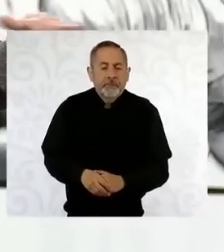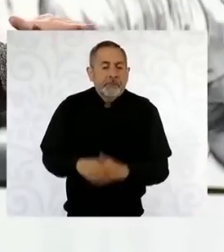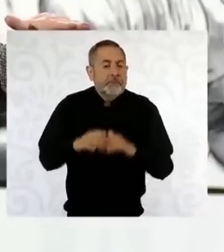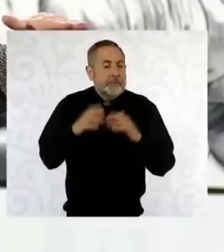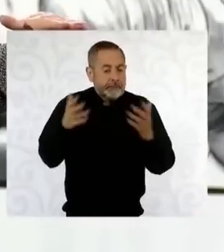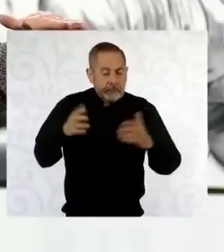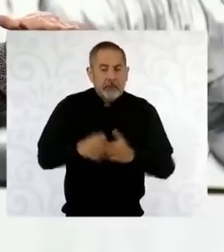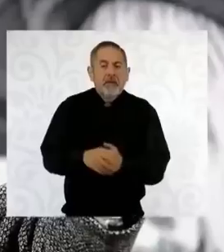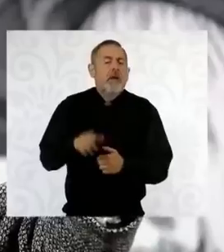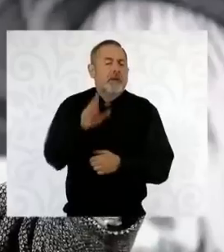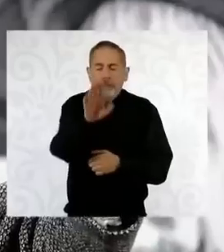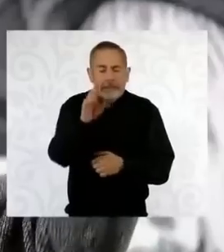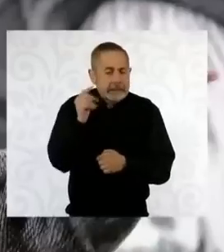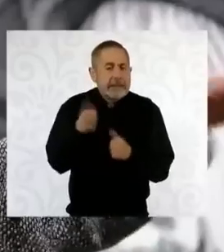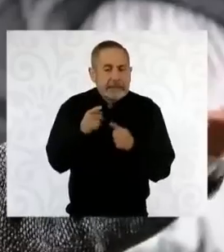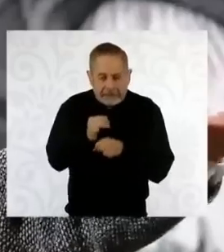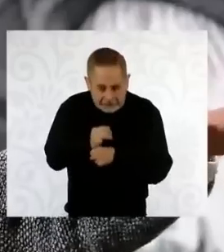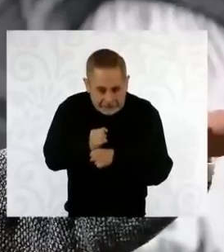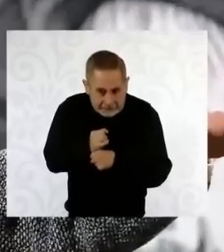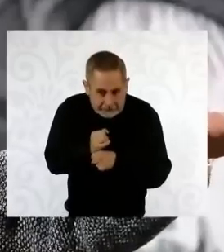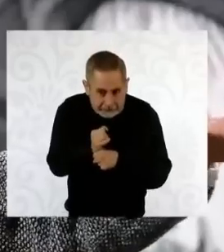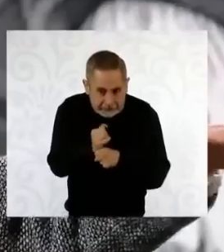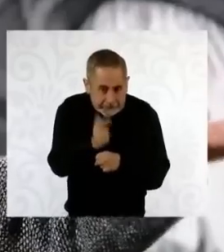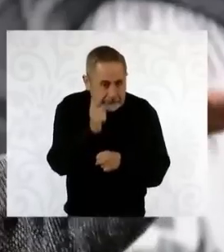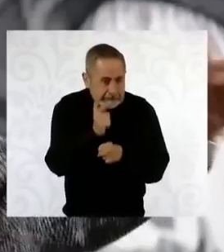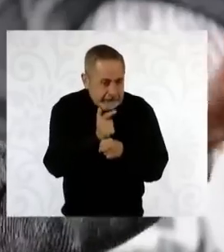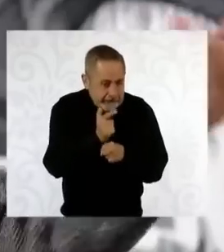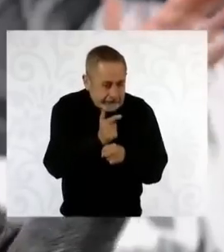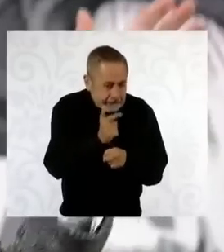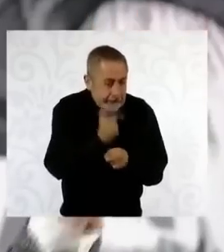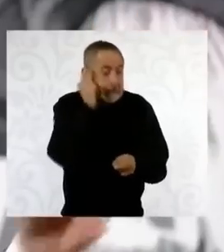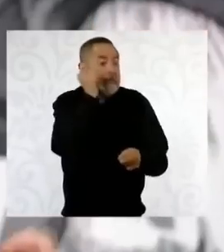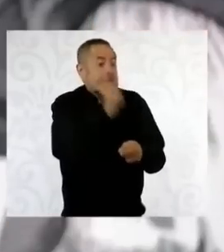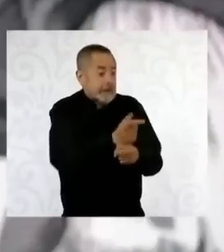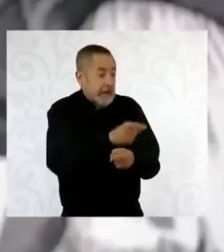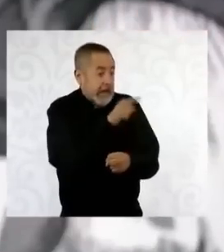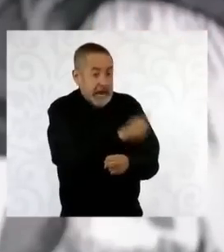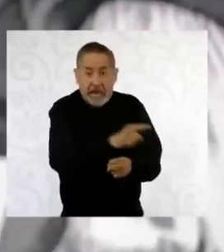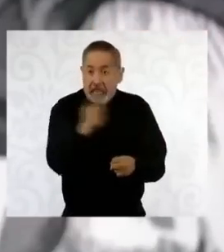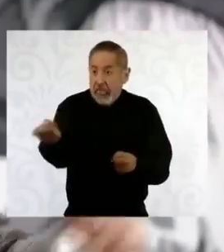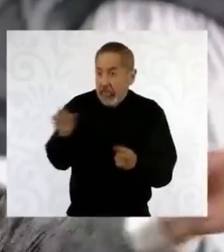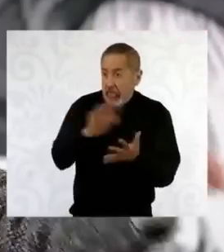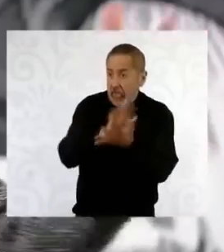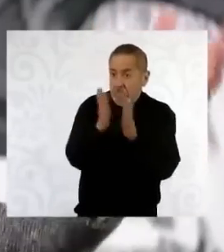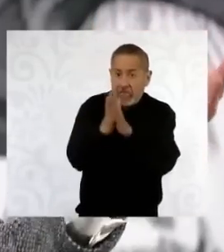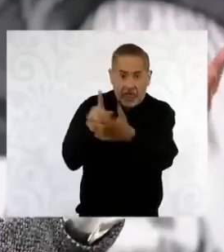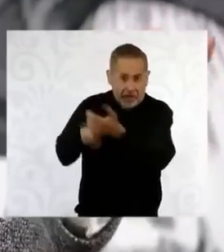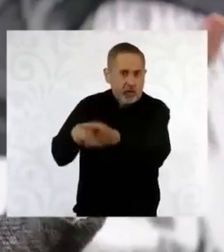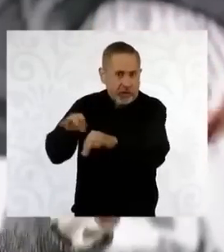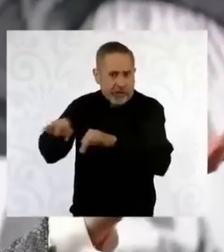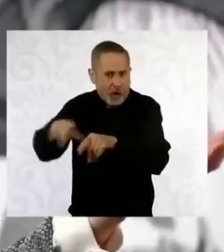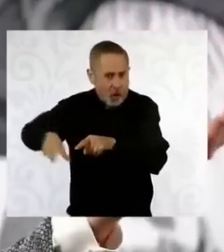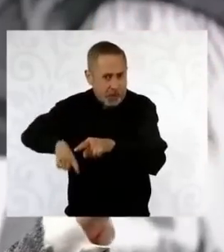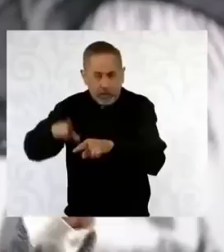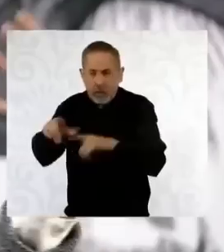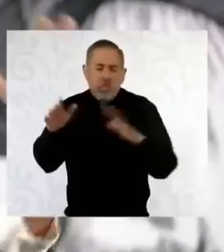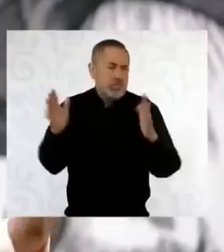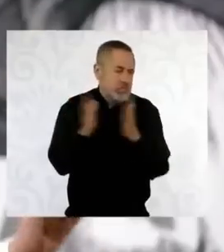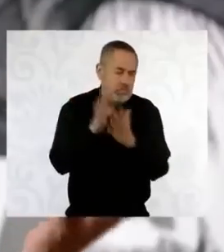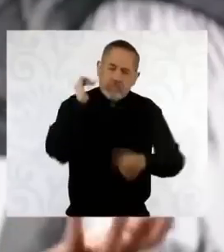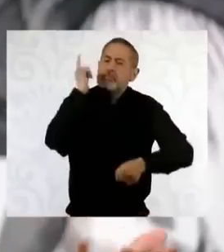entonces viene de las investigaciones, si hay colusión de alguna autoridad, pues entonces se sigue la investigación y tiene que